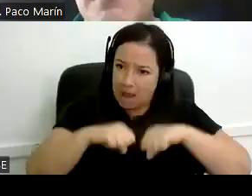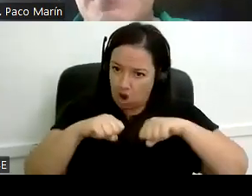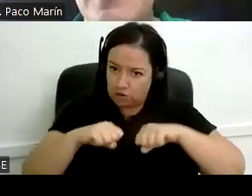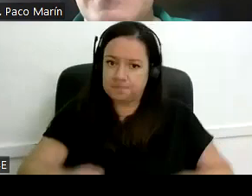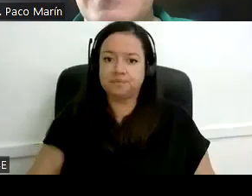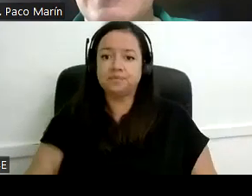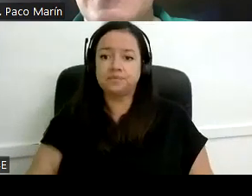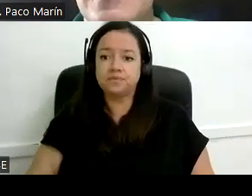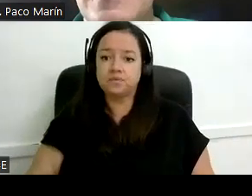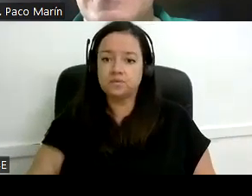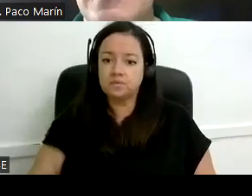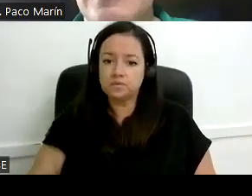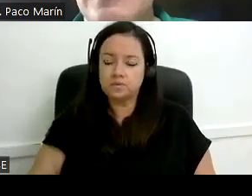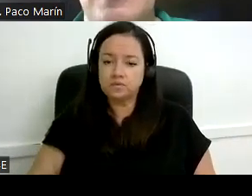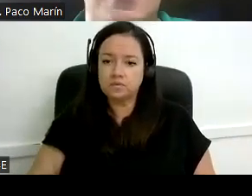A nivel